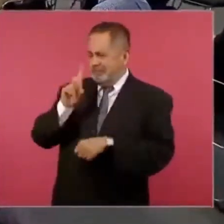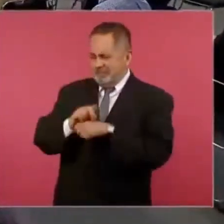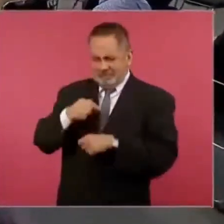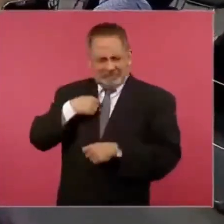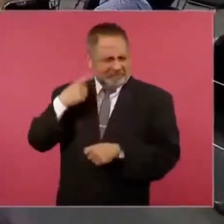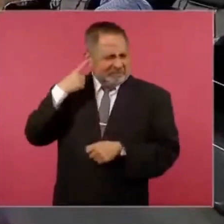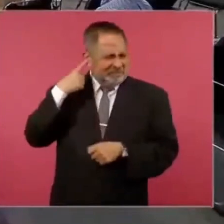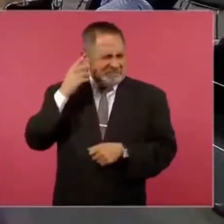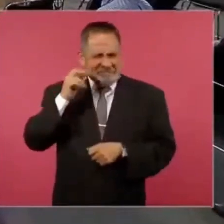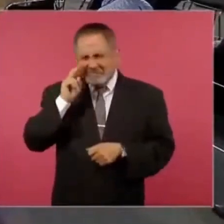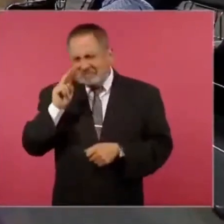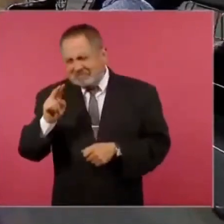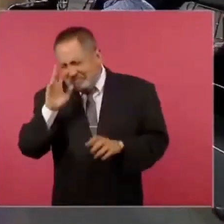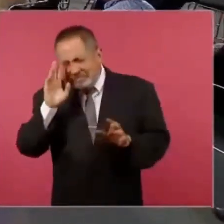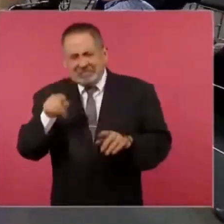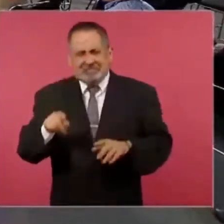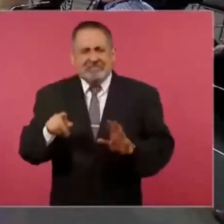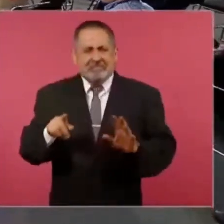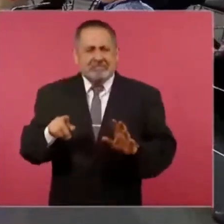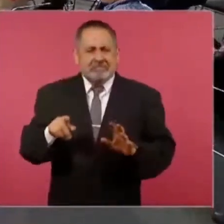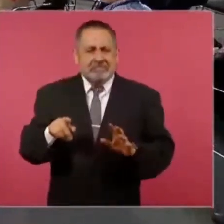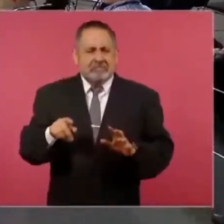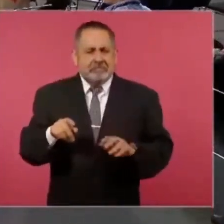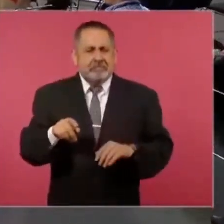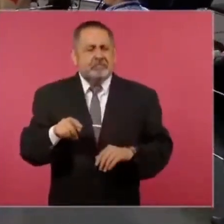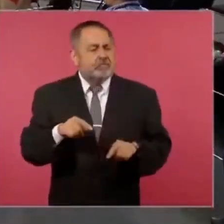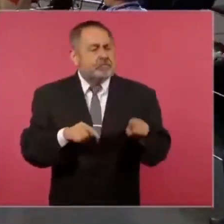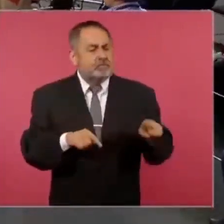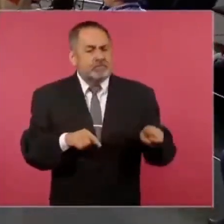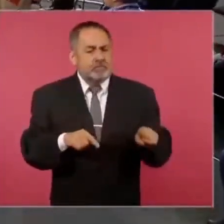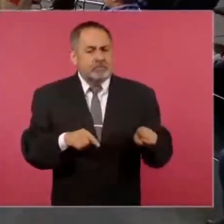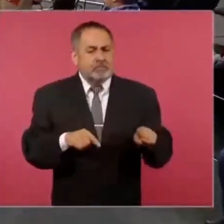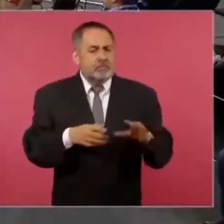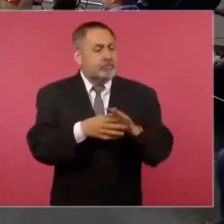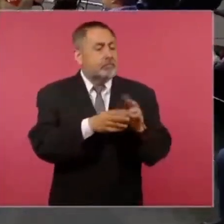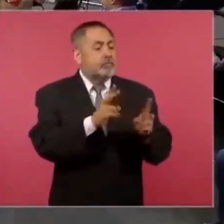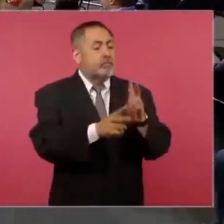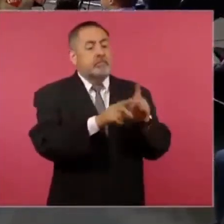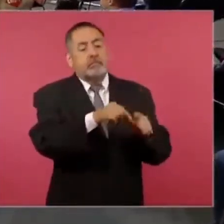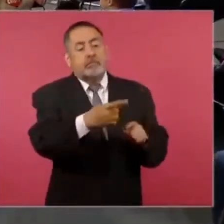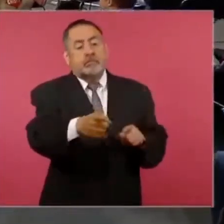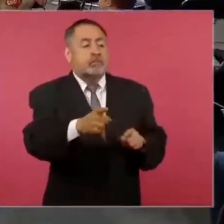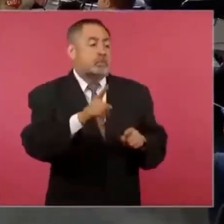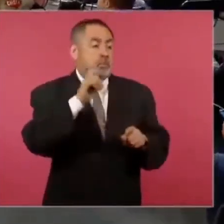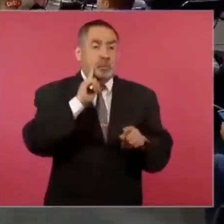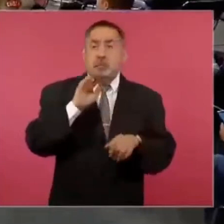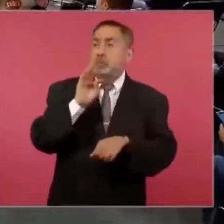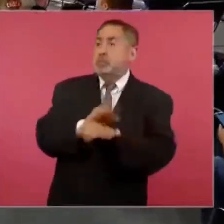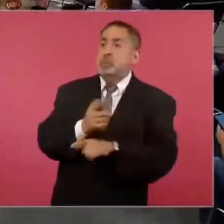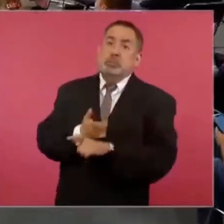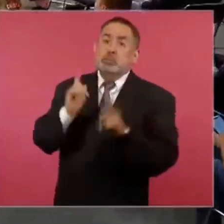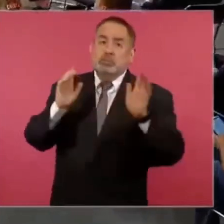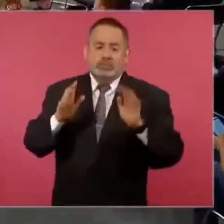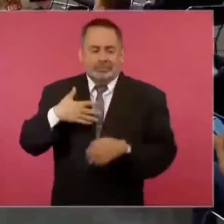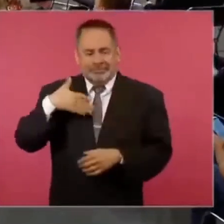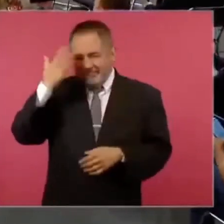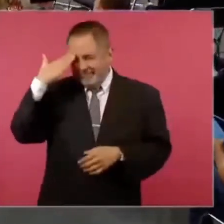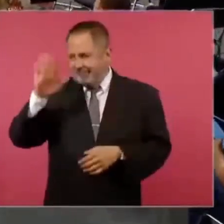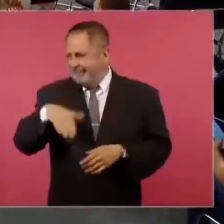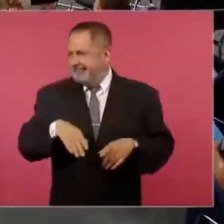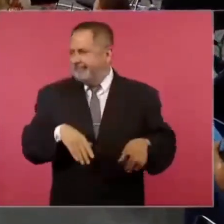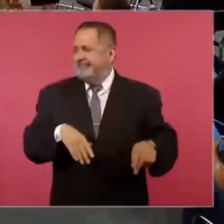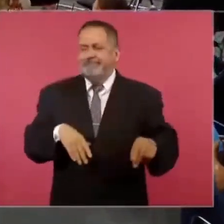escuché o vi que estuvo con la paladina de la libertad, la señora